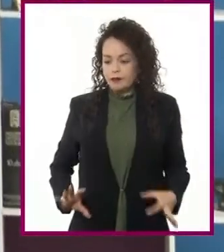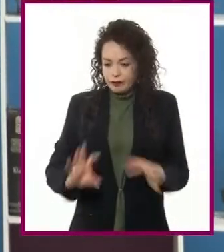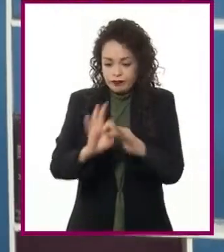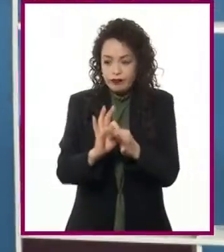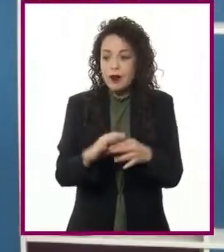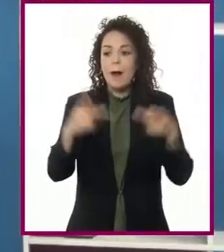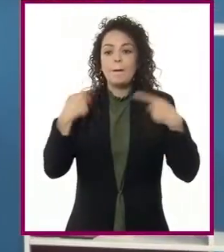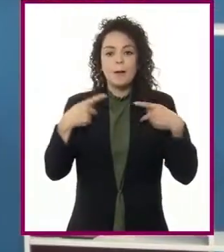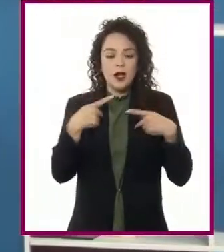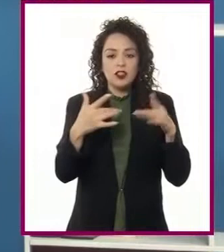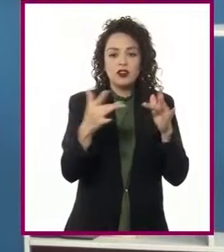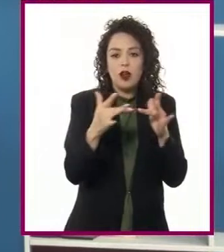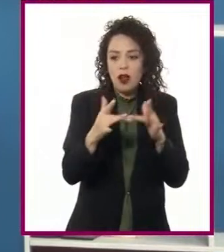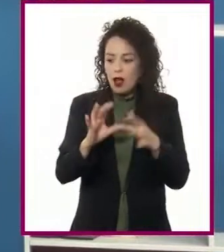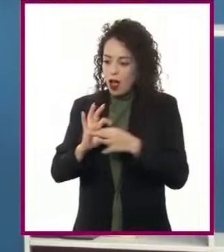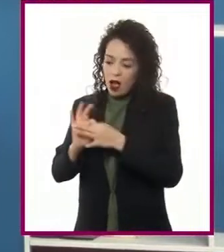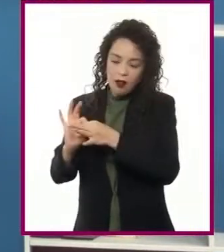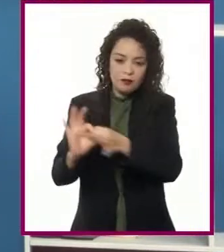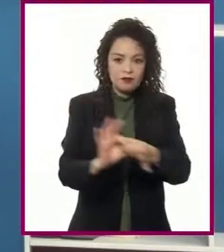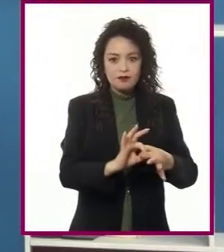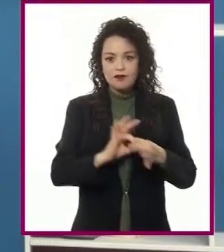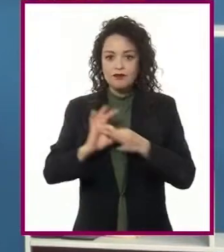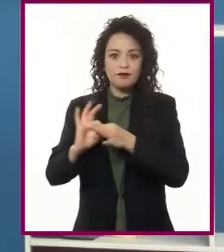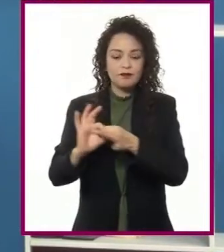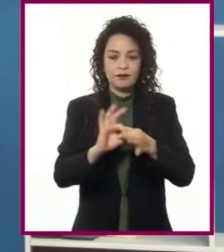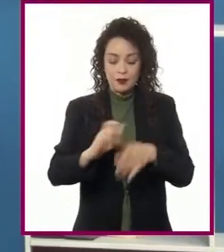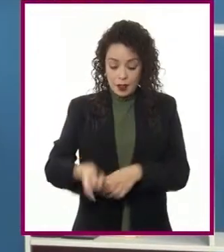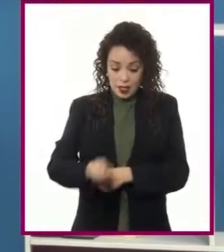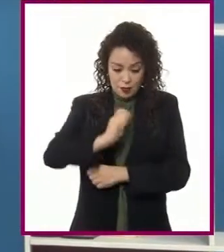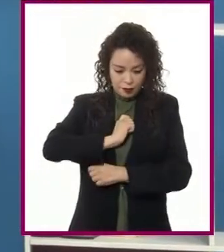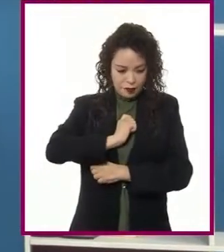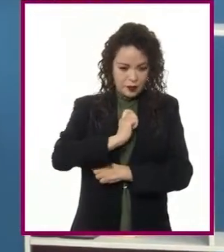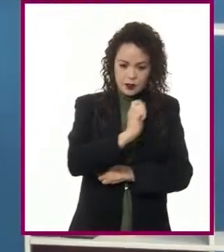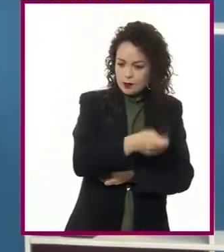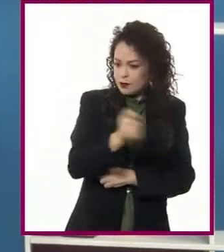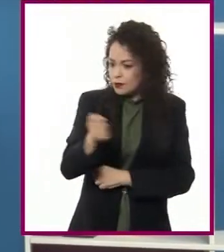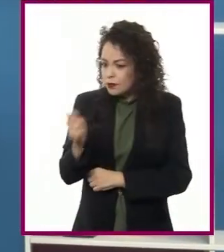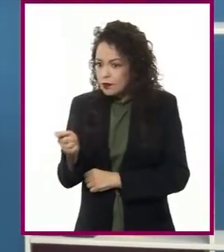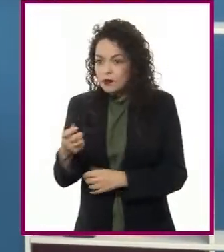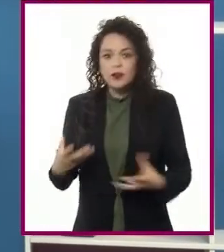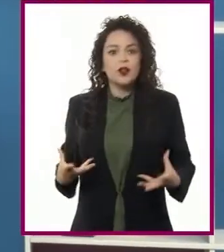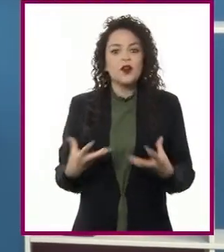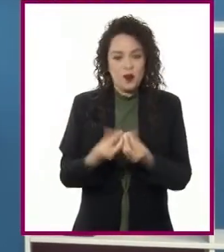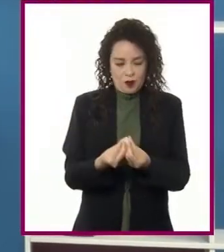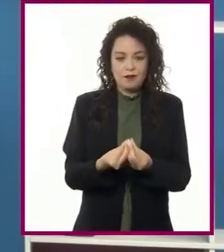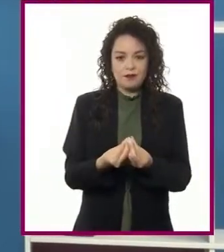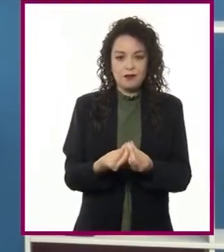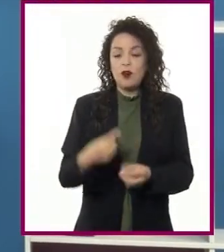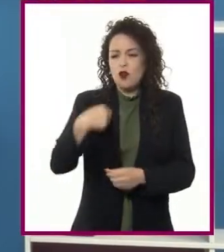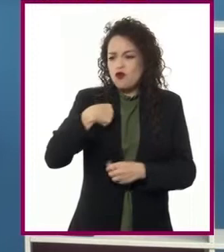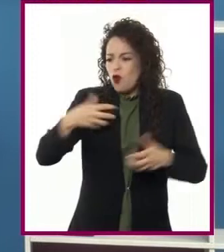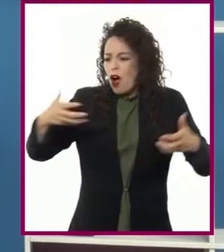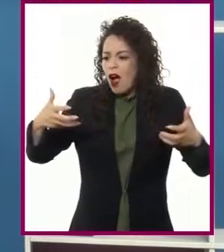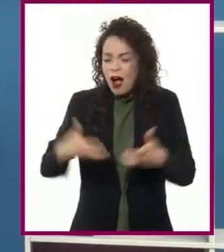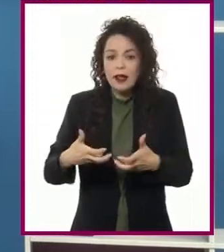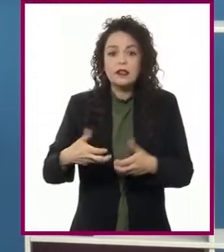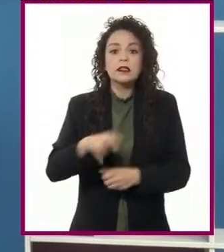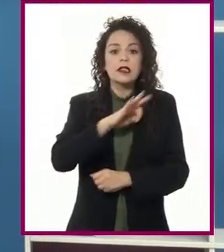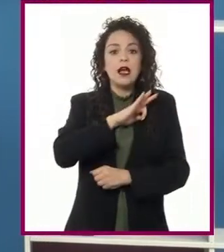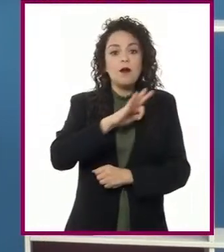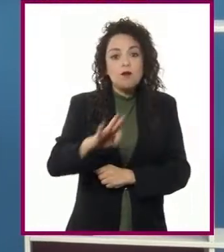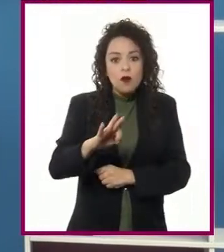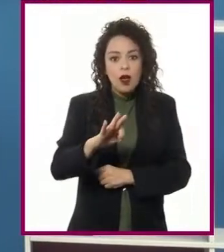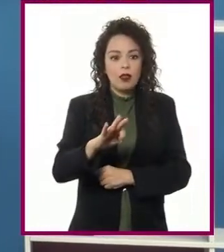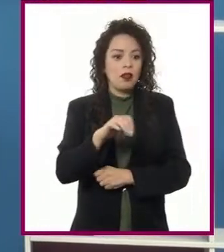personas. Nuestras identidades se determinan mutuamente. Esto es, que lo que hago yo influencia a las y